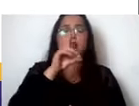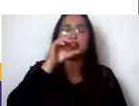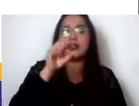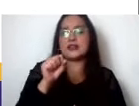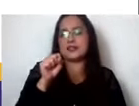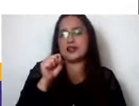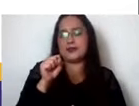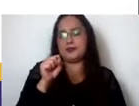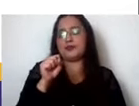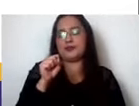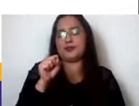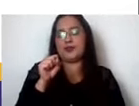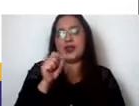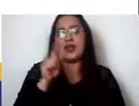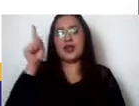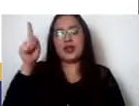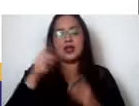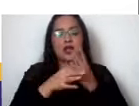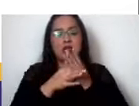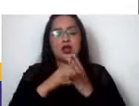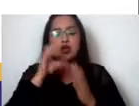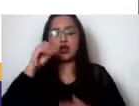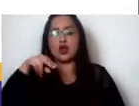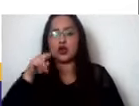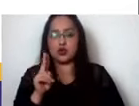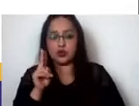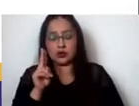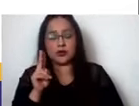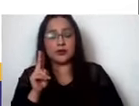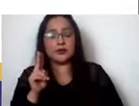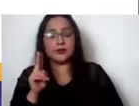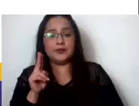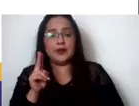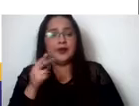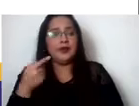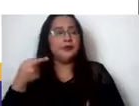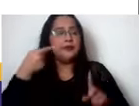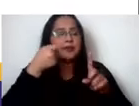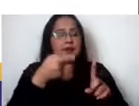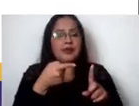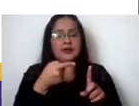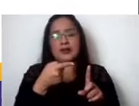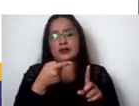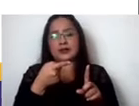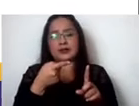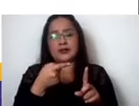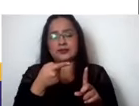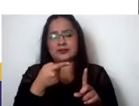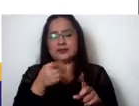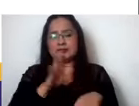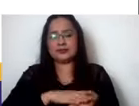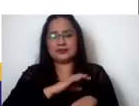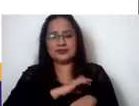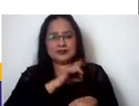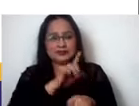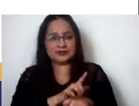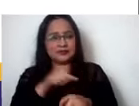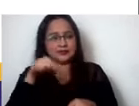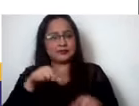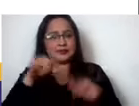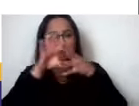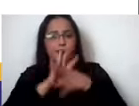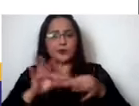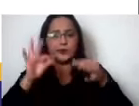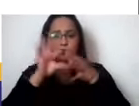de Desarrollo Sostenible de las Naciones Unidas. Y en esta meta específicamente se fija en